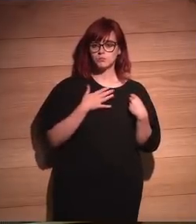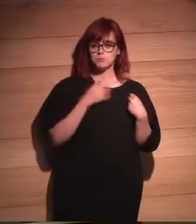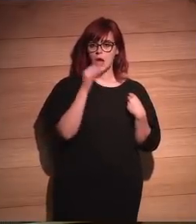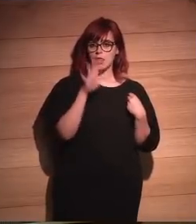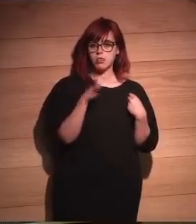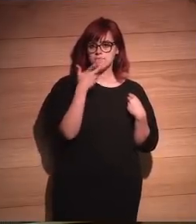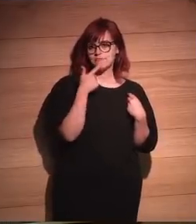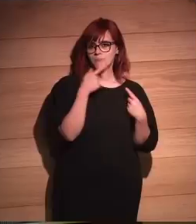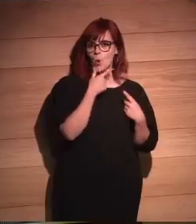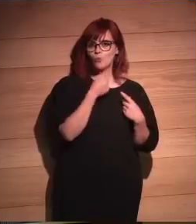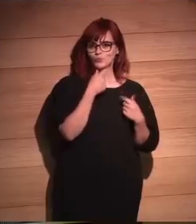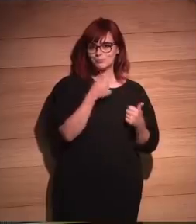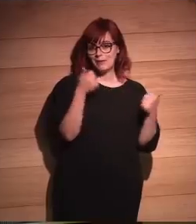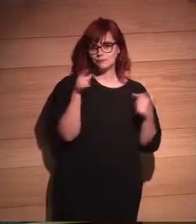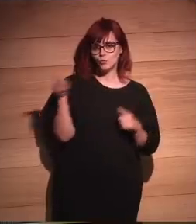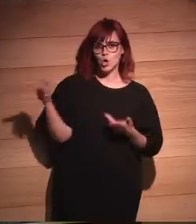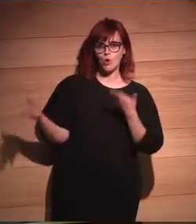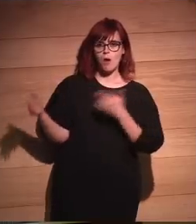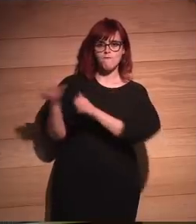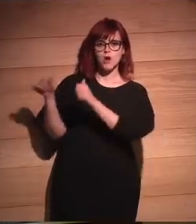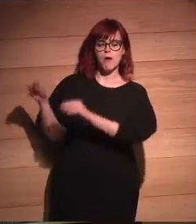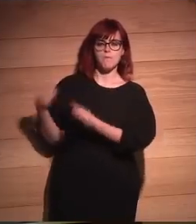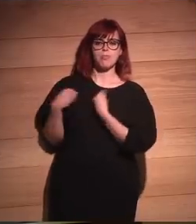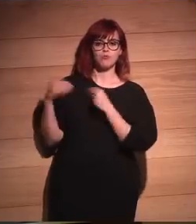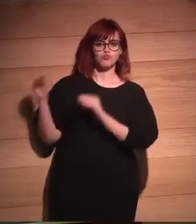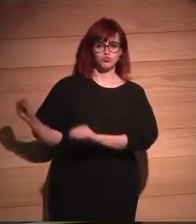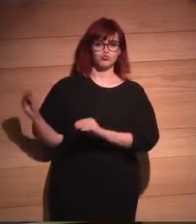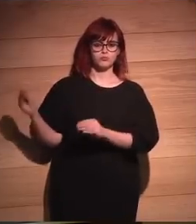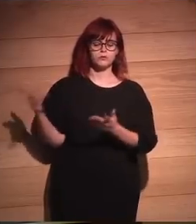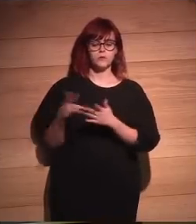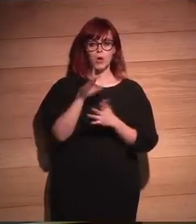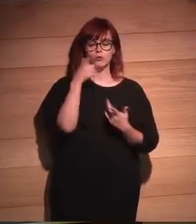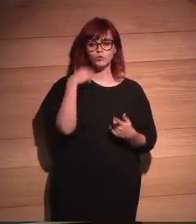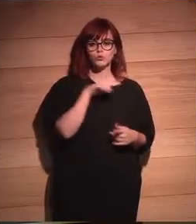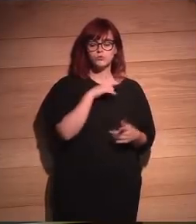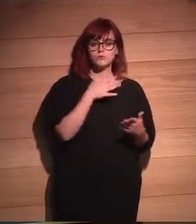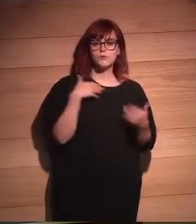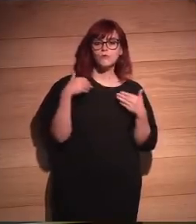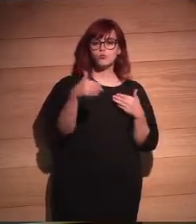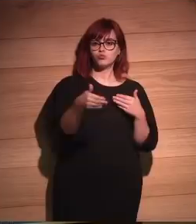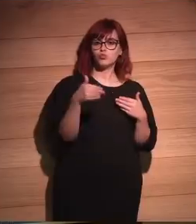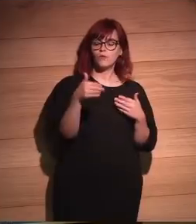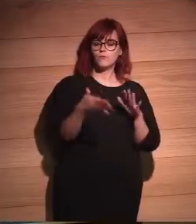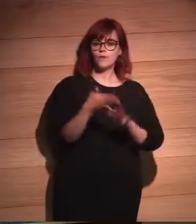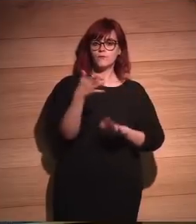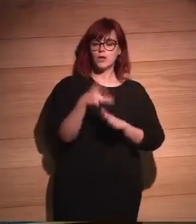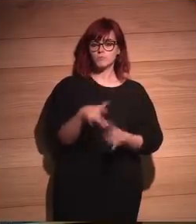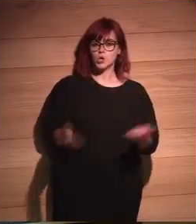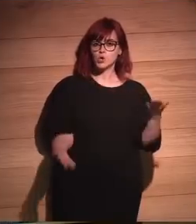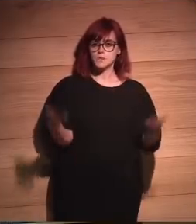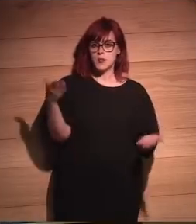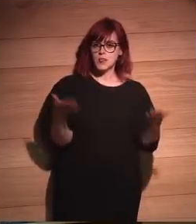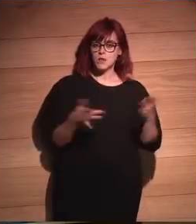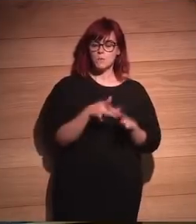parece que es preferible, igual que sabemos que atendemos menos al futuro, lo acabo de decir, que ellos, porque no